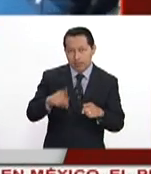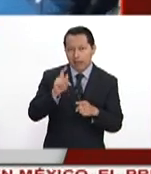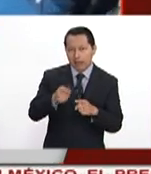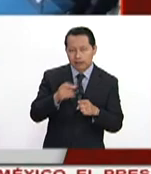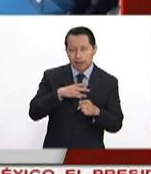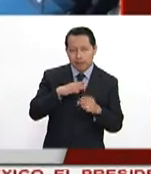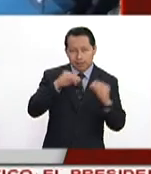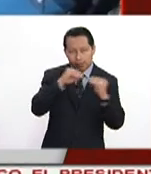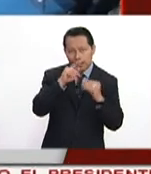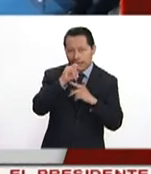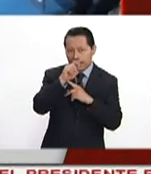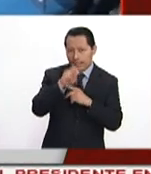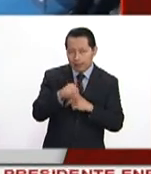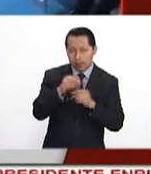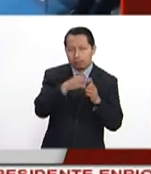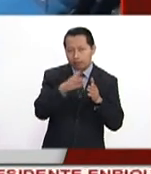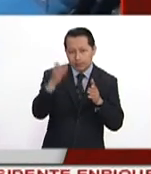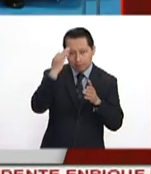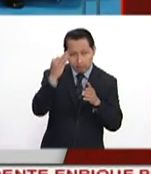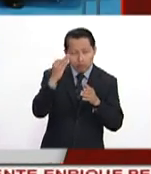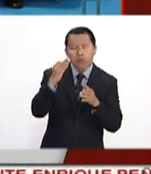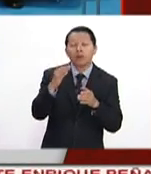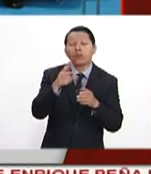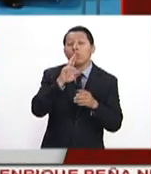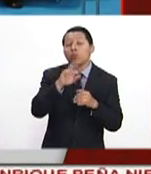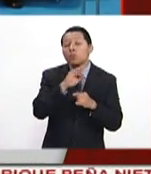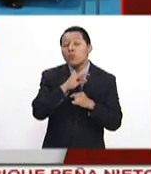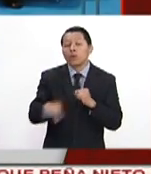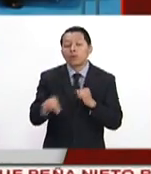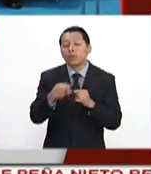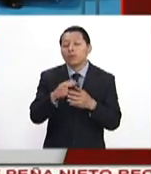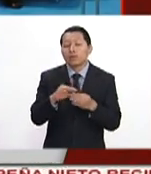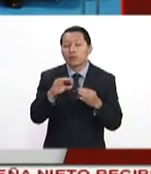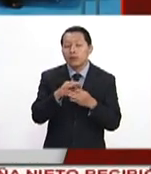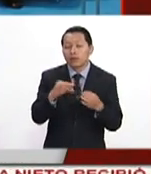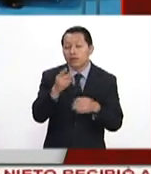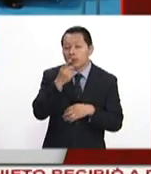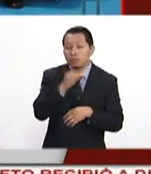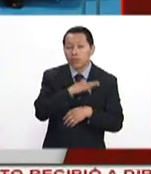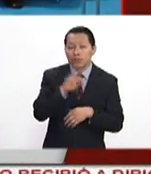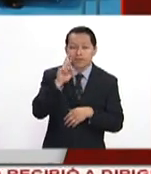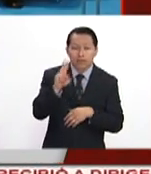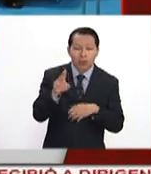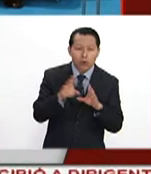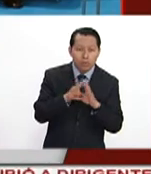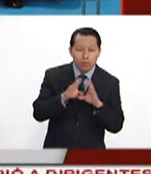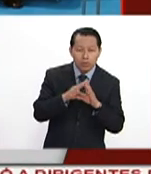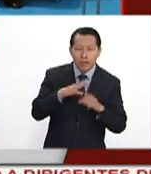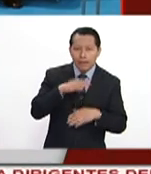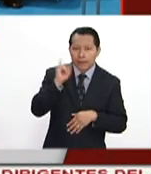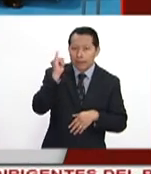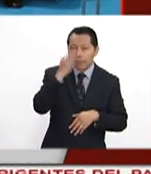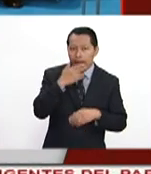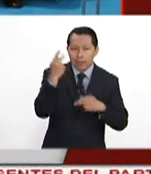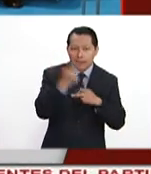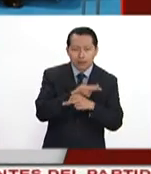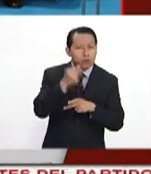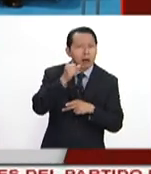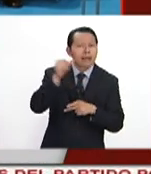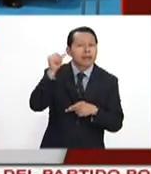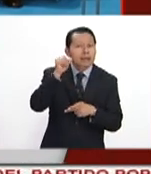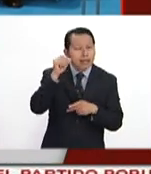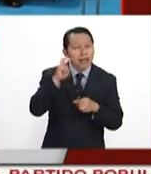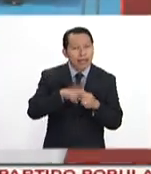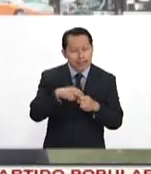duración de la renegociación. Y ya para cerrar este reporte, Omar, Ana Cristina, ¿qué les parece si vemos unas imágenes de lo que sucedió ayer